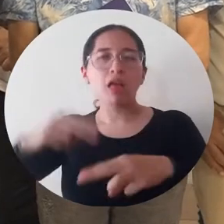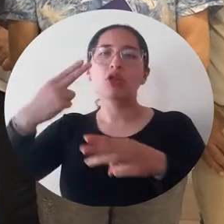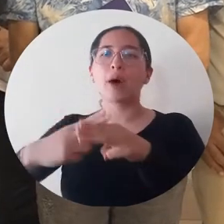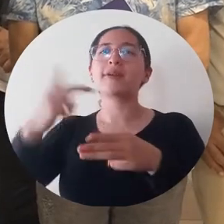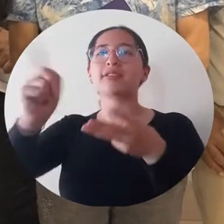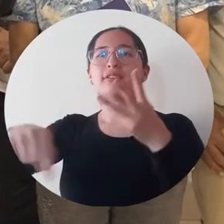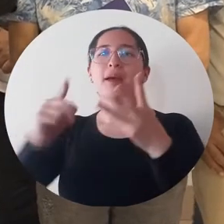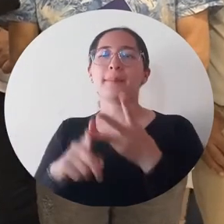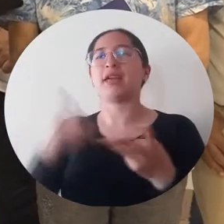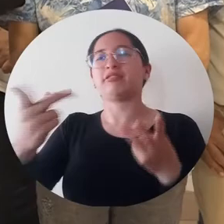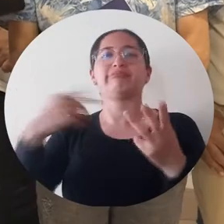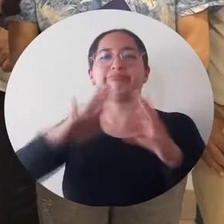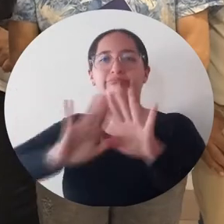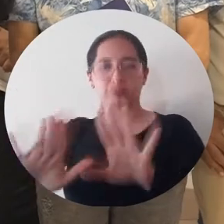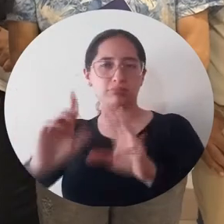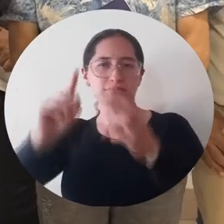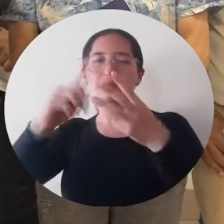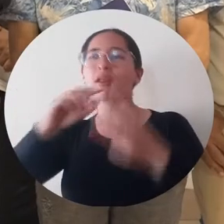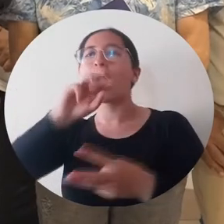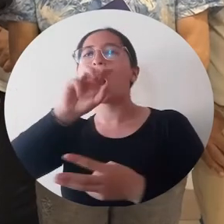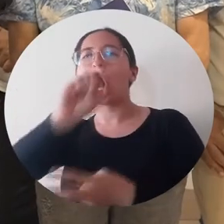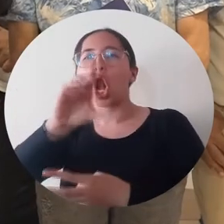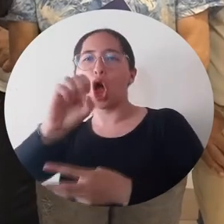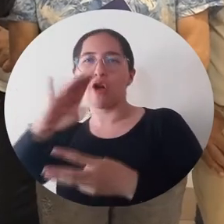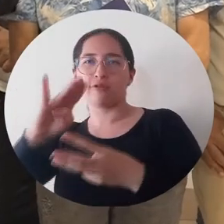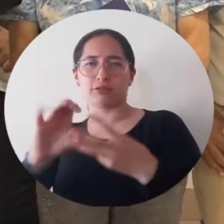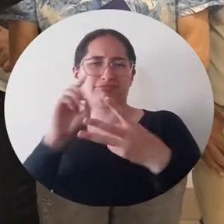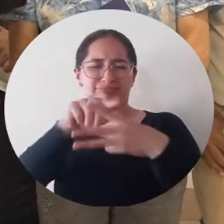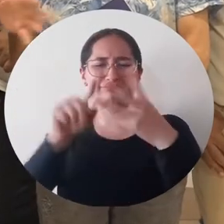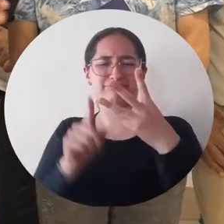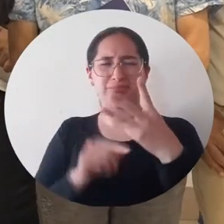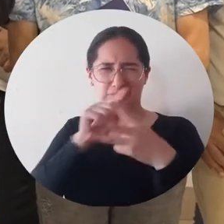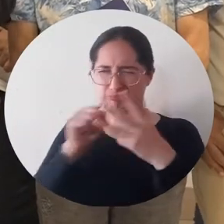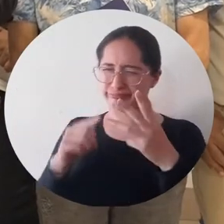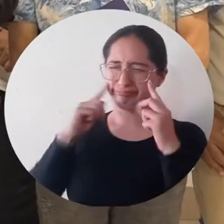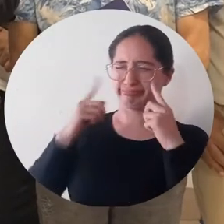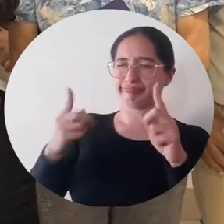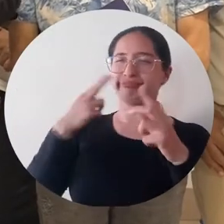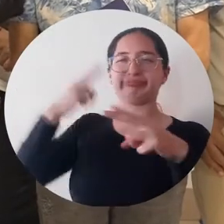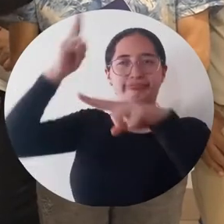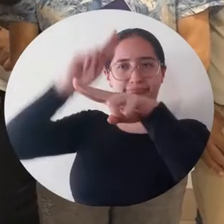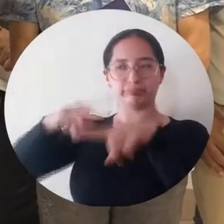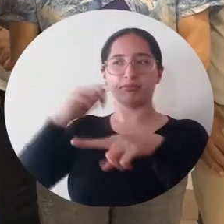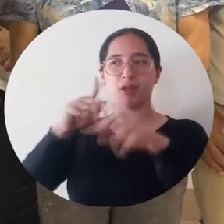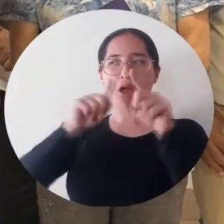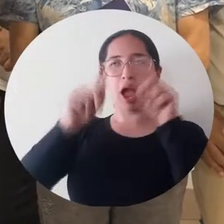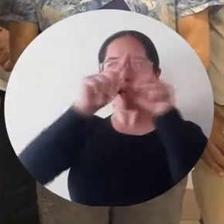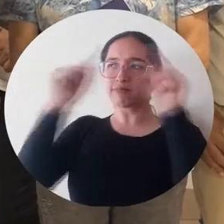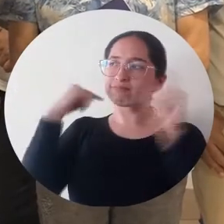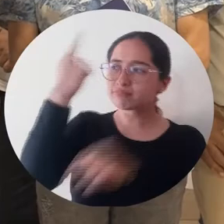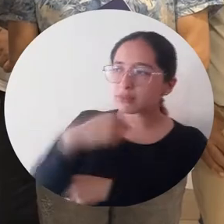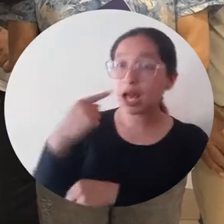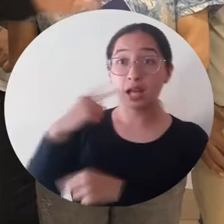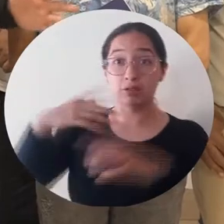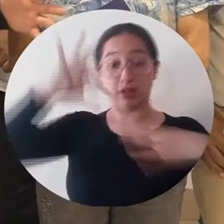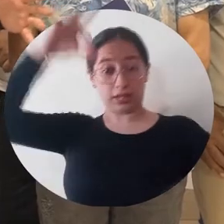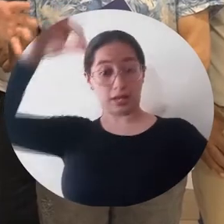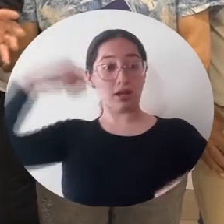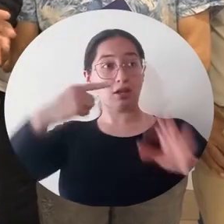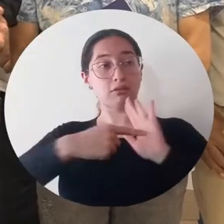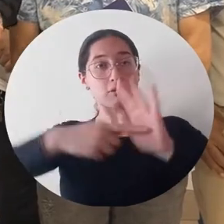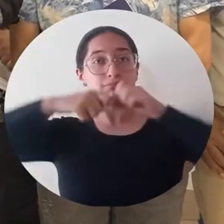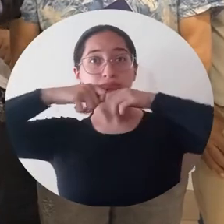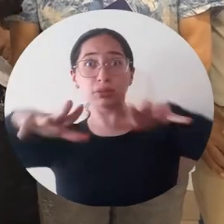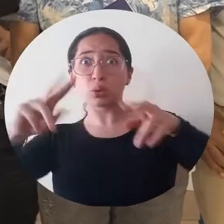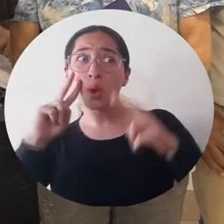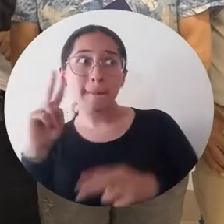como Víctor, como el Zorro, como el Ruso, entre otros, que hemos querido decirle a todos ustedes de